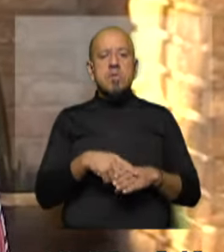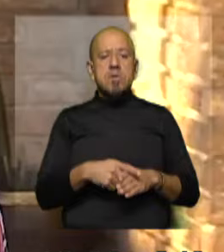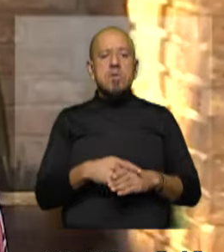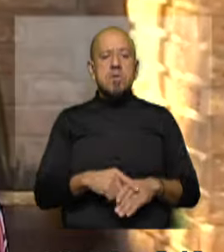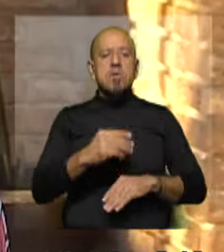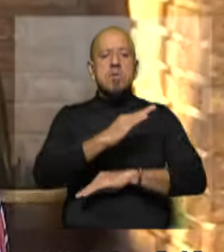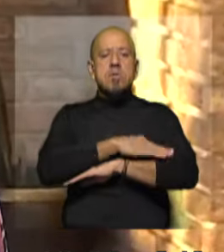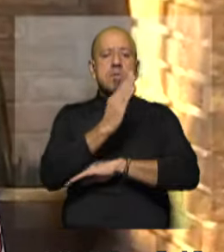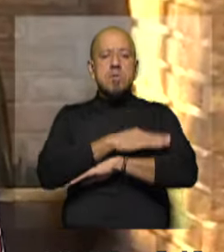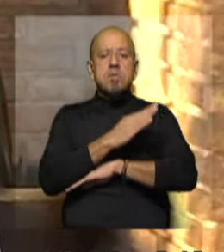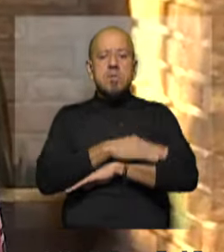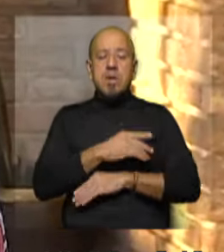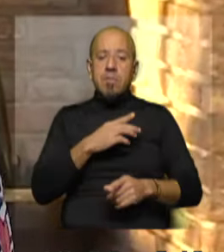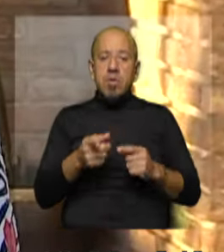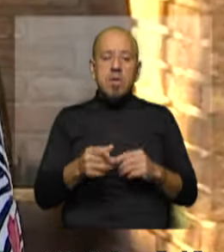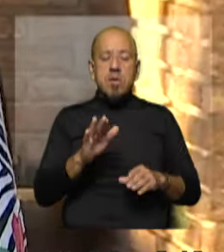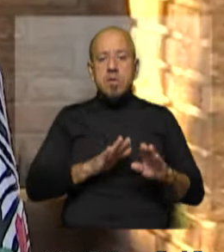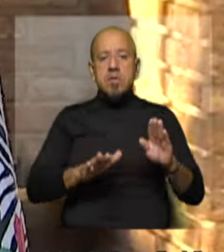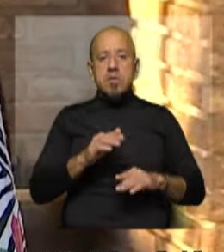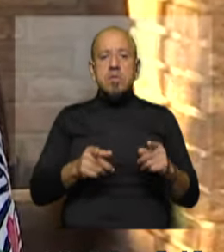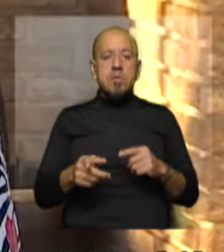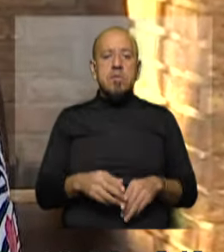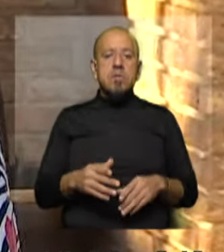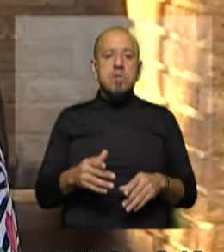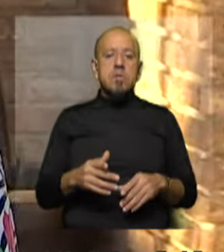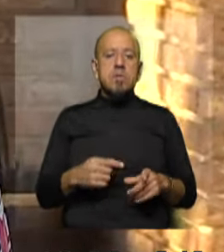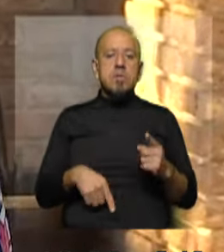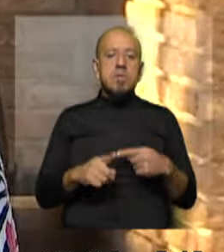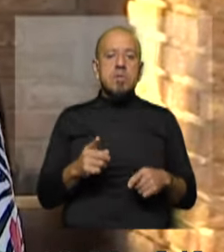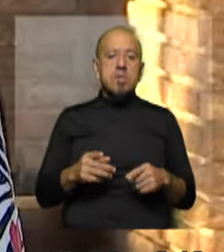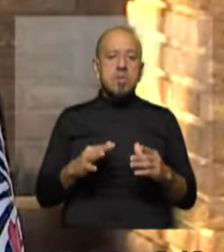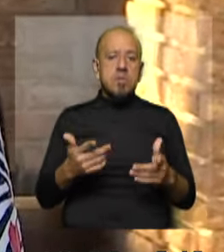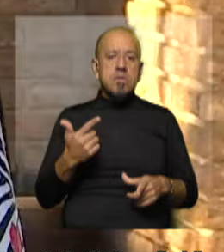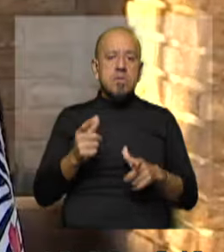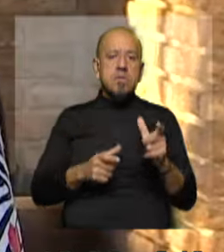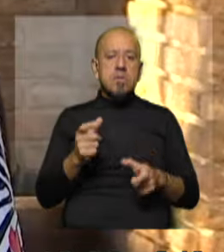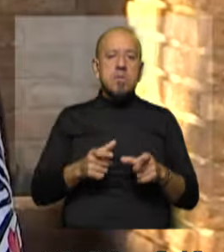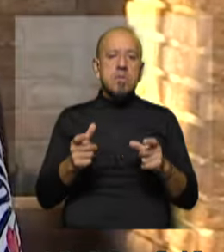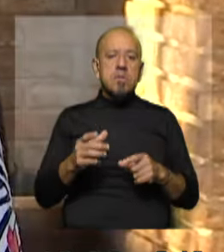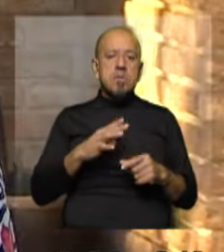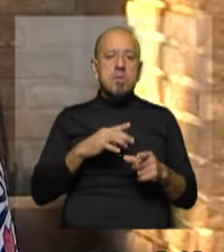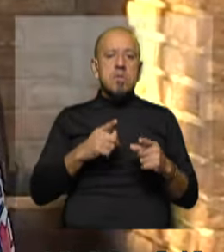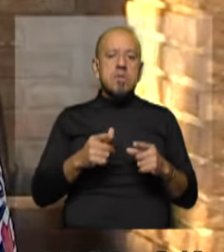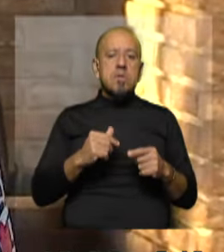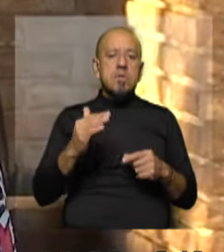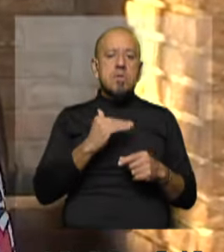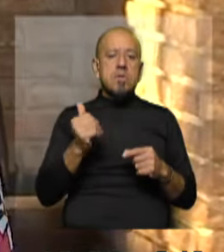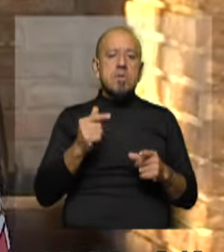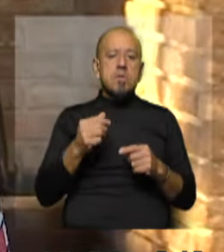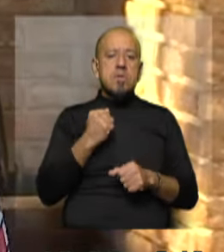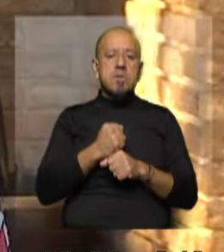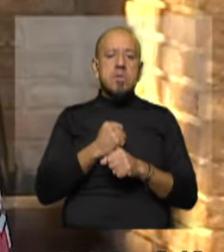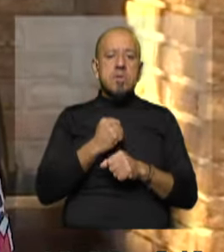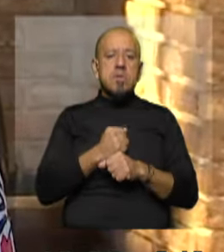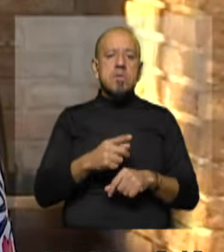entendemos que tenemos el mayor problema, más allá de que parte del ingreso de personal que está contemplado en el llamado este es para obreros también